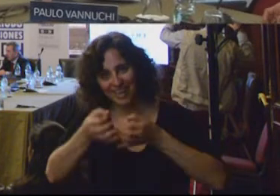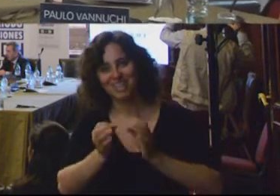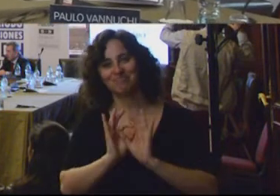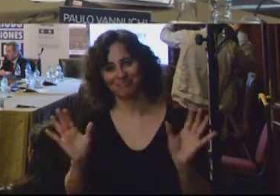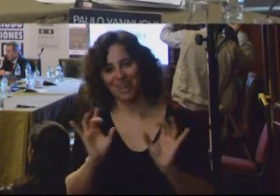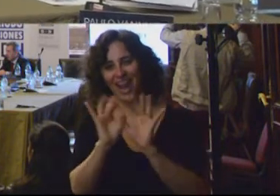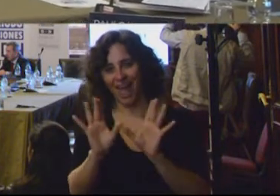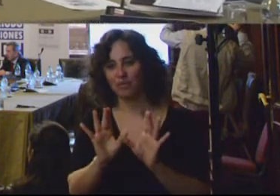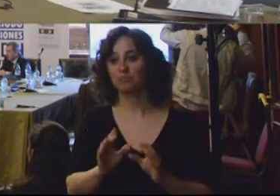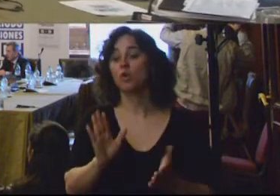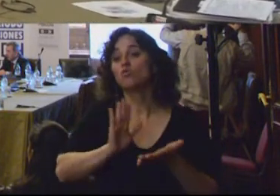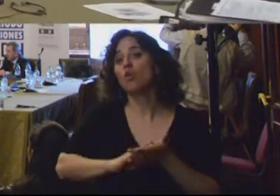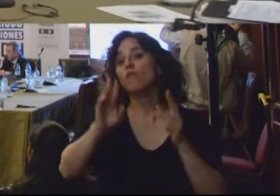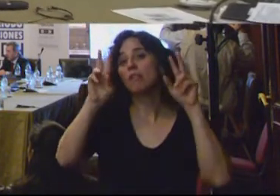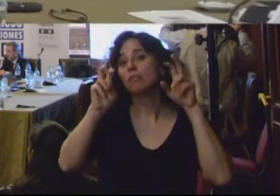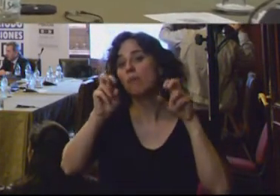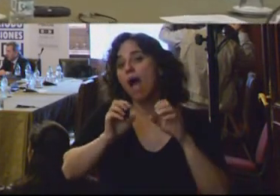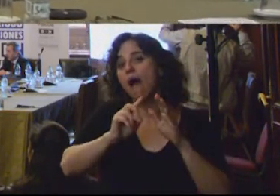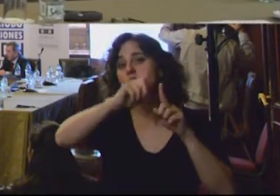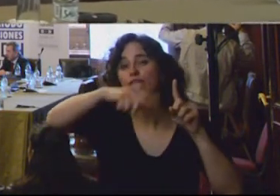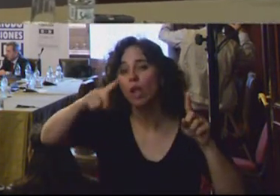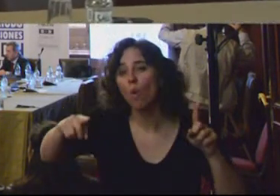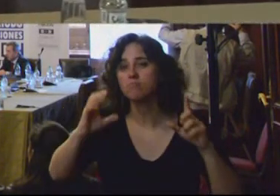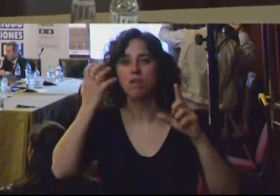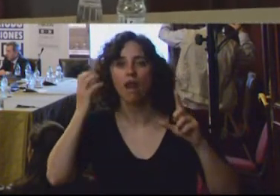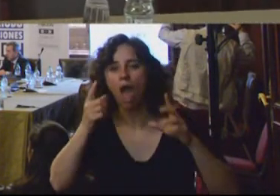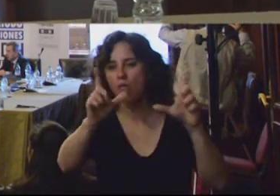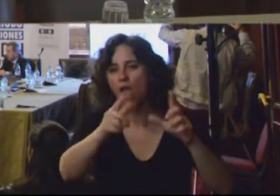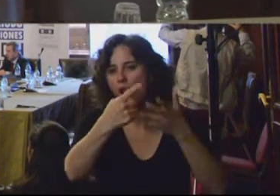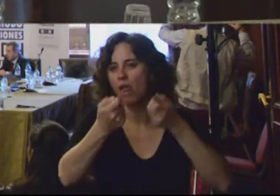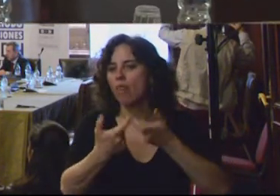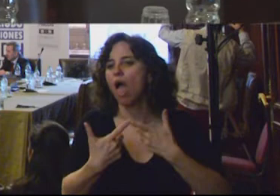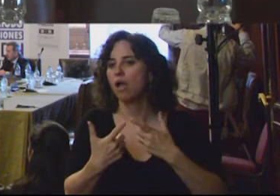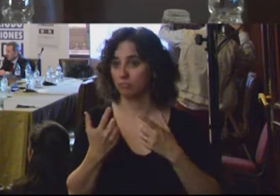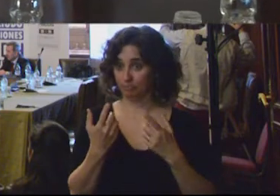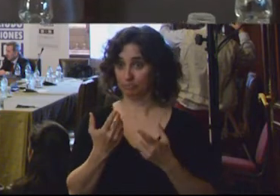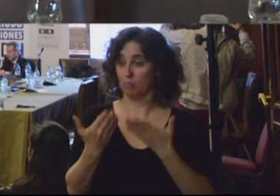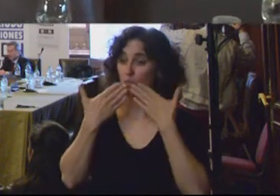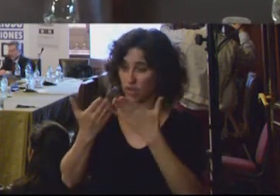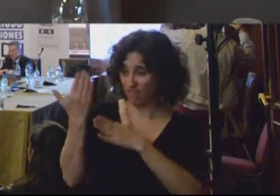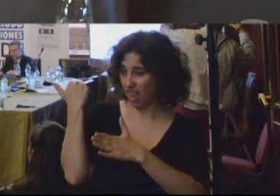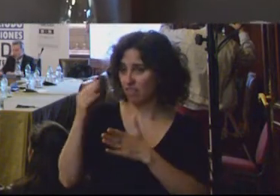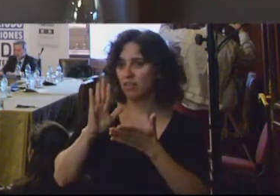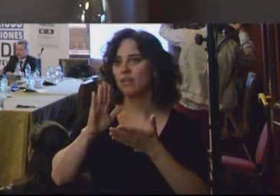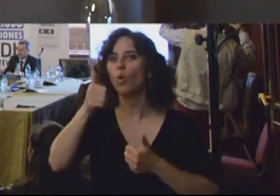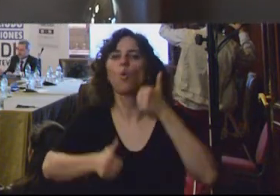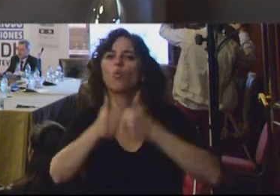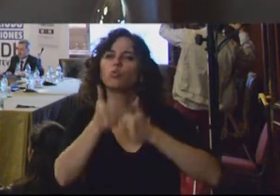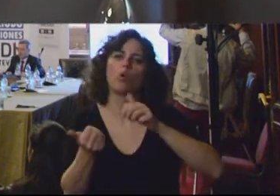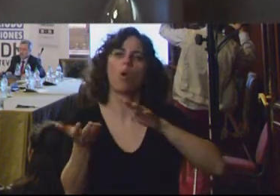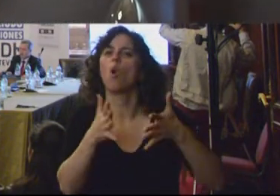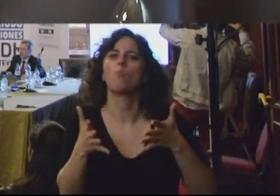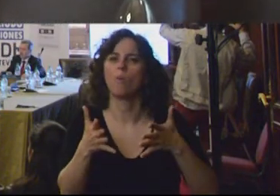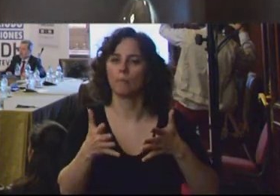Sobre el tema de las frecuencias que preguntaba el señor relator, actualmente el estado del concurso es el siguiente: